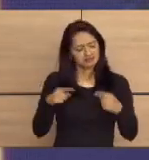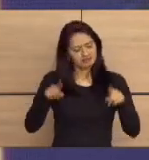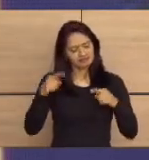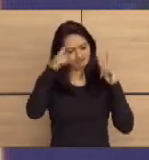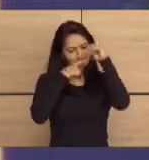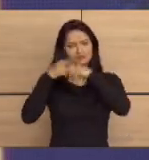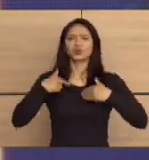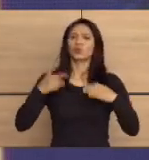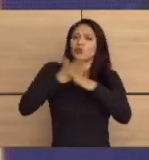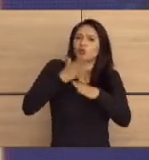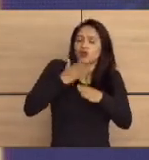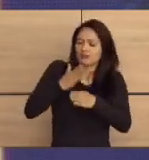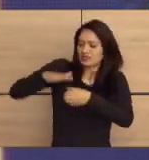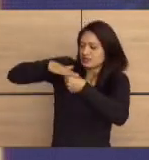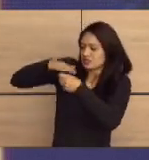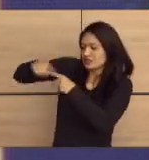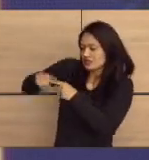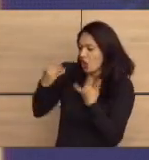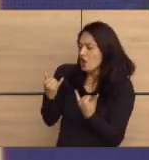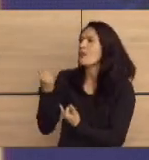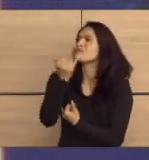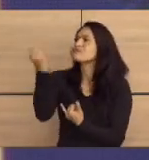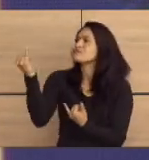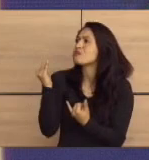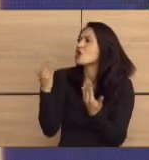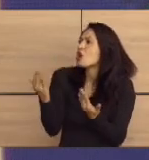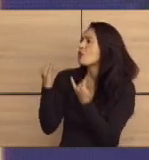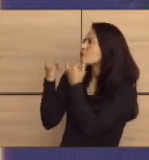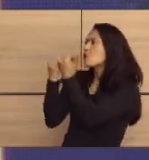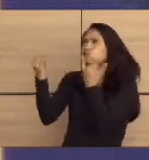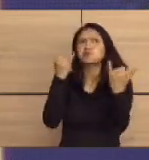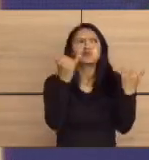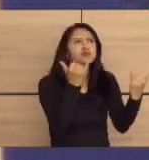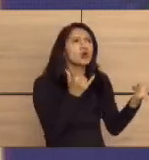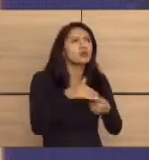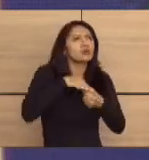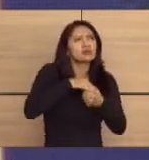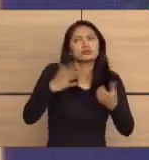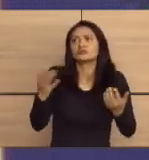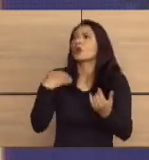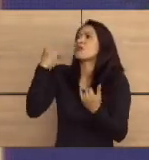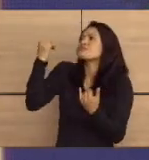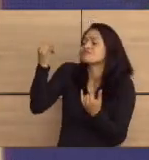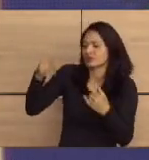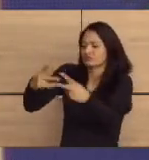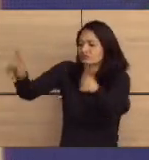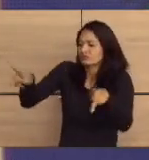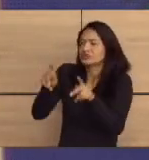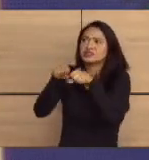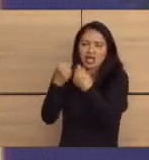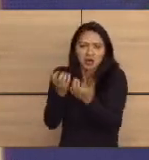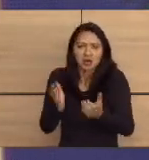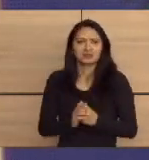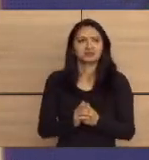que están, digamos, presentes en esas realidades. Hablamos de realidades de aula, en el